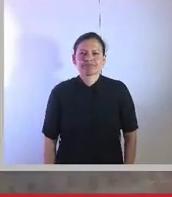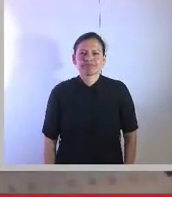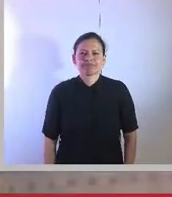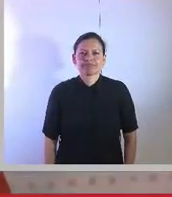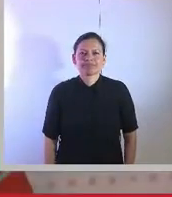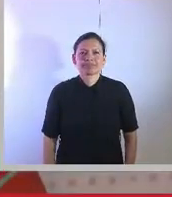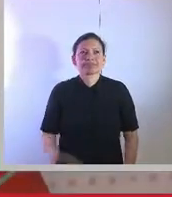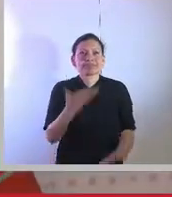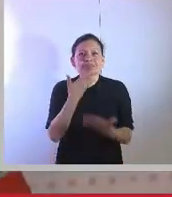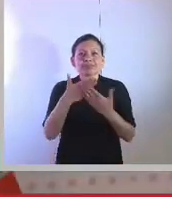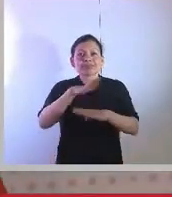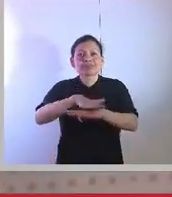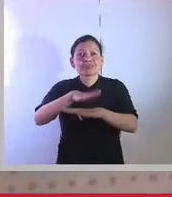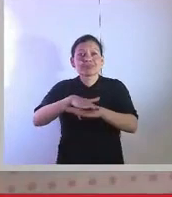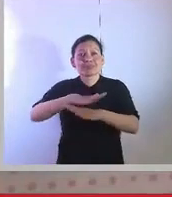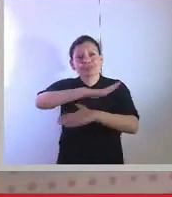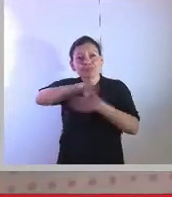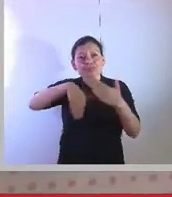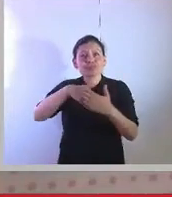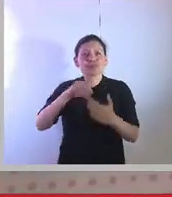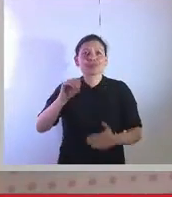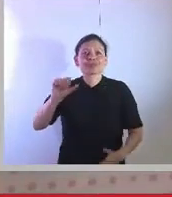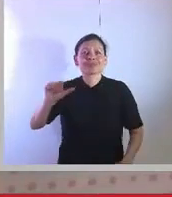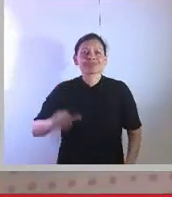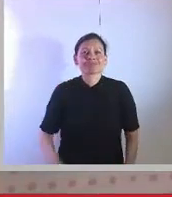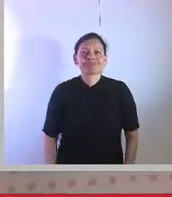Bueno, muy buenas tardes a todos y todas.